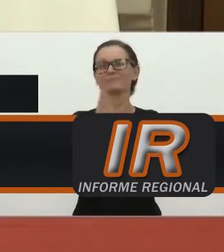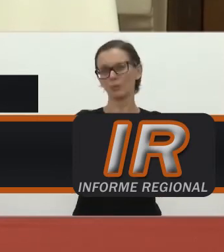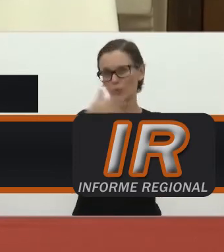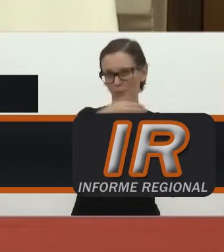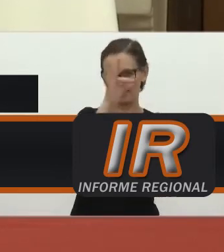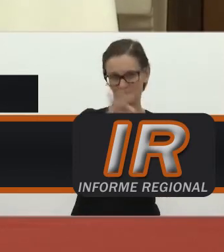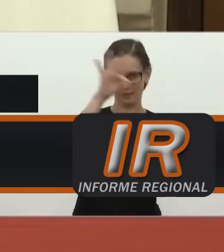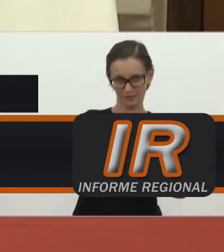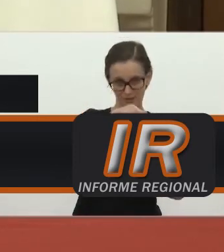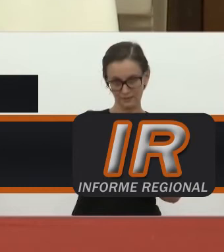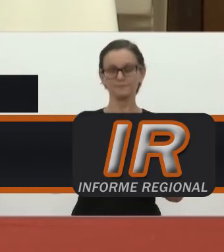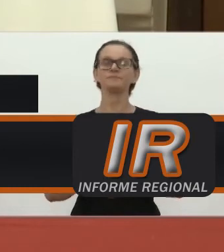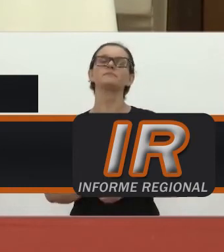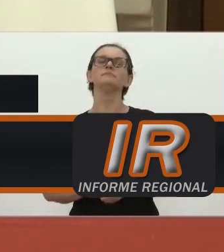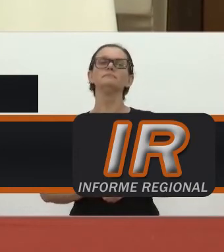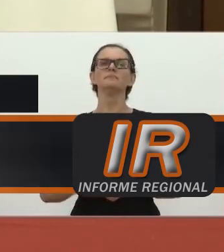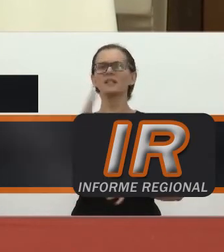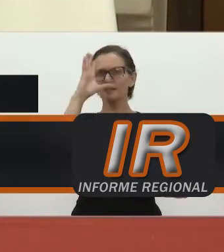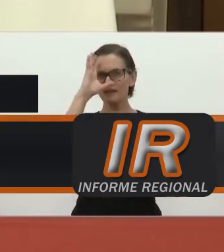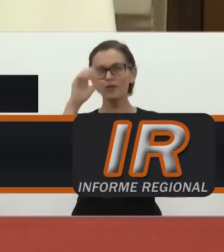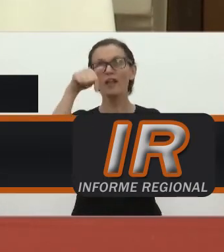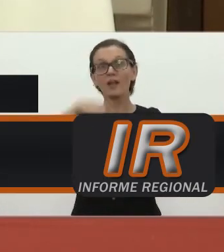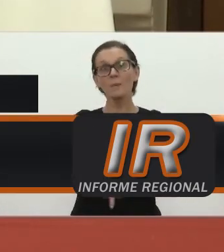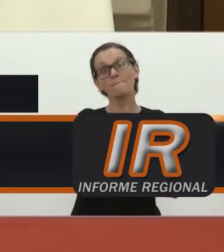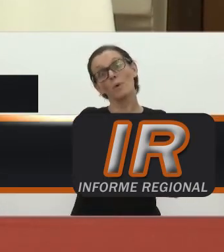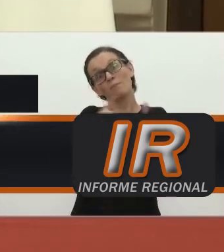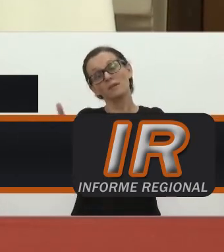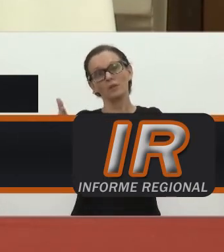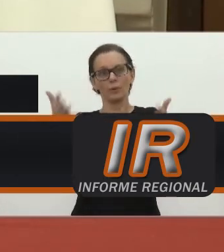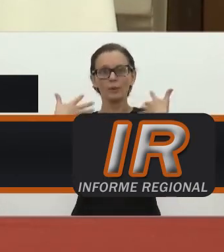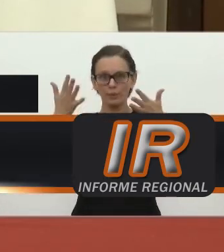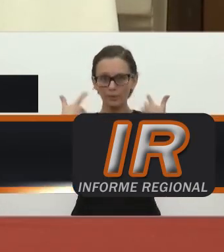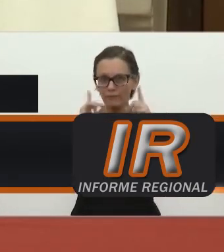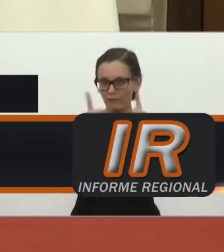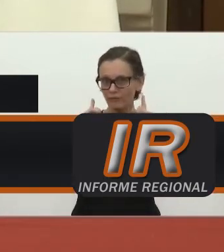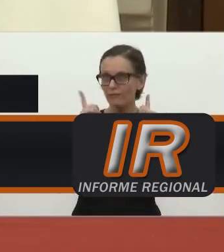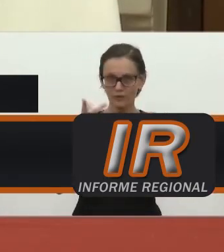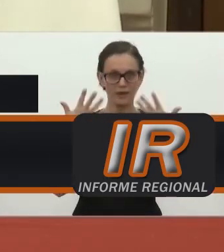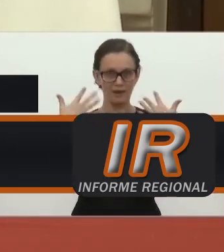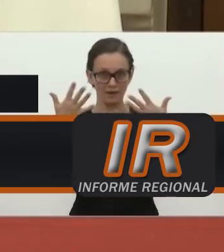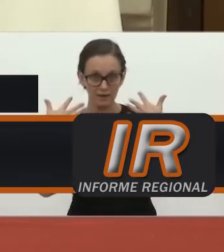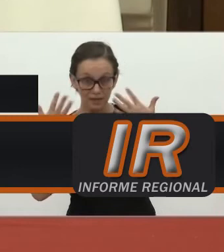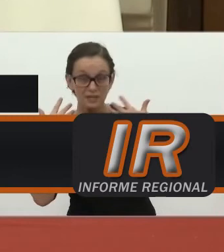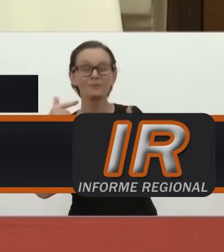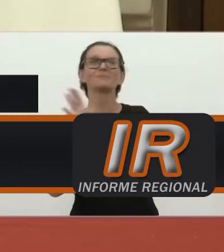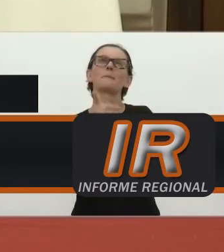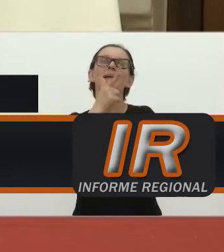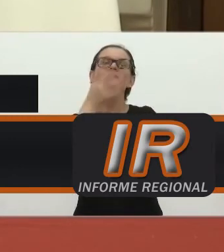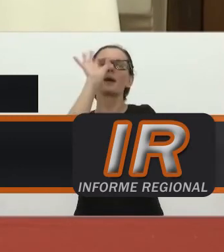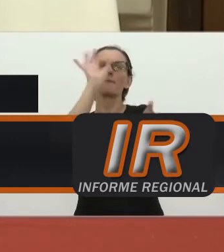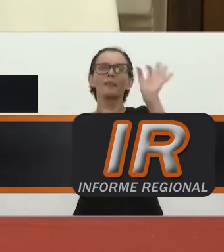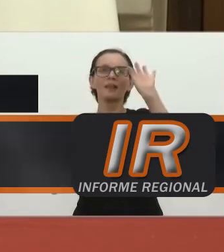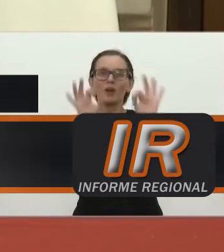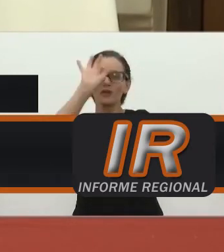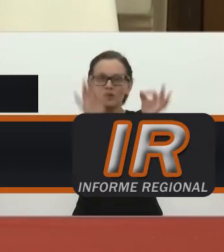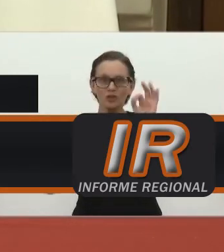recordar sí o sí que estamos en una etapa de calor todavía, como todos lo estamos viviendo. Tenemos un otoño que siempre tiene